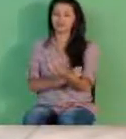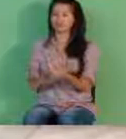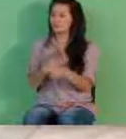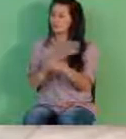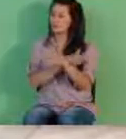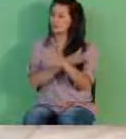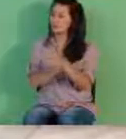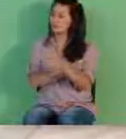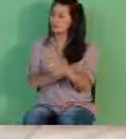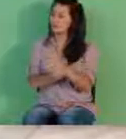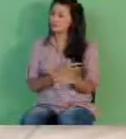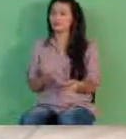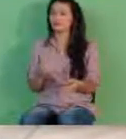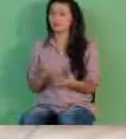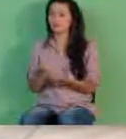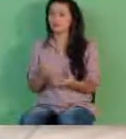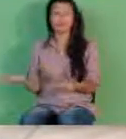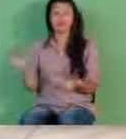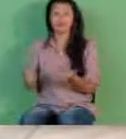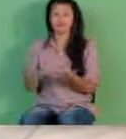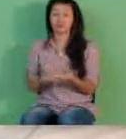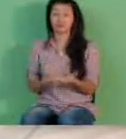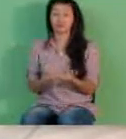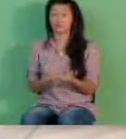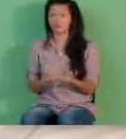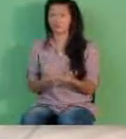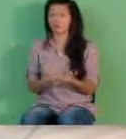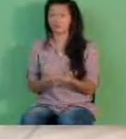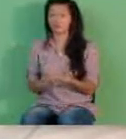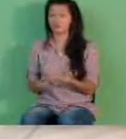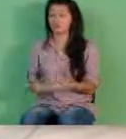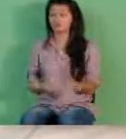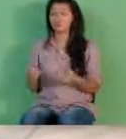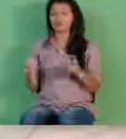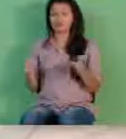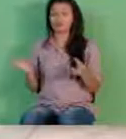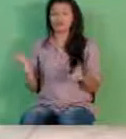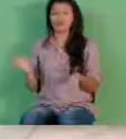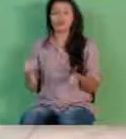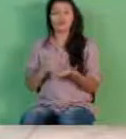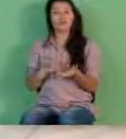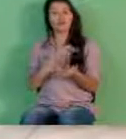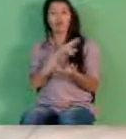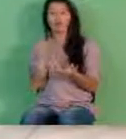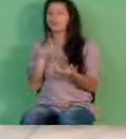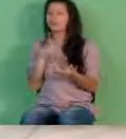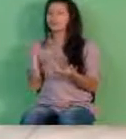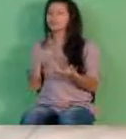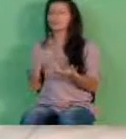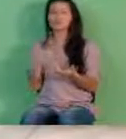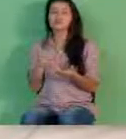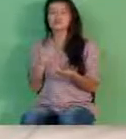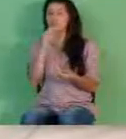ginecología tuve la oportunidad de llamémoslo a en buen término de calificarla tanto el servicio